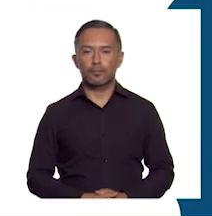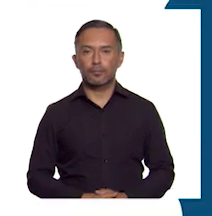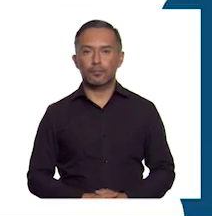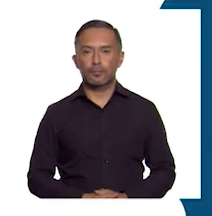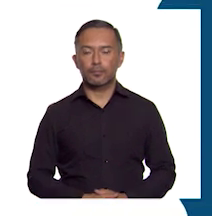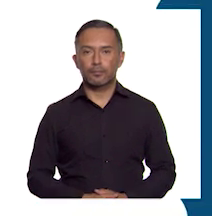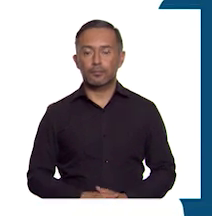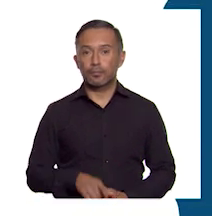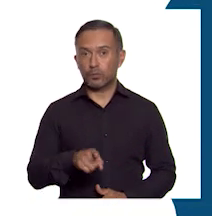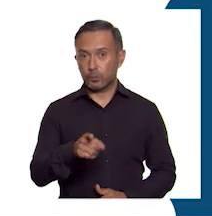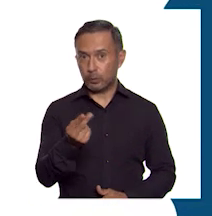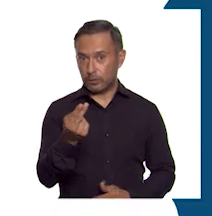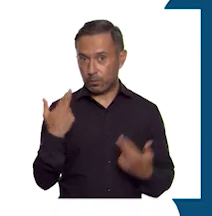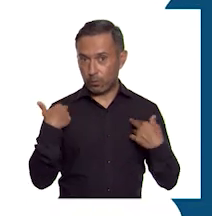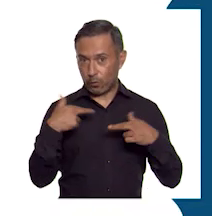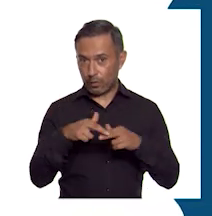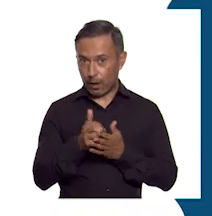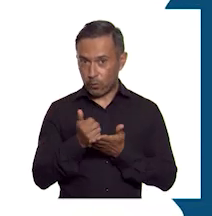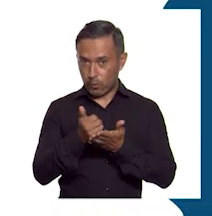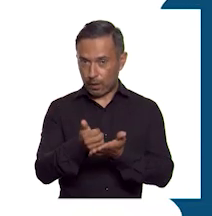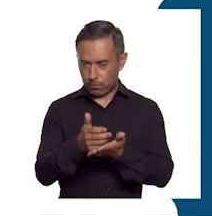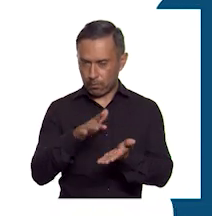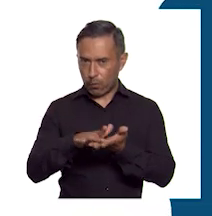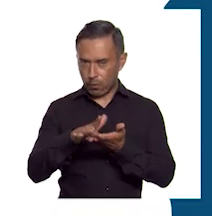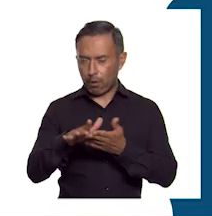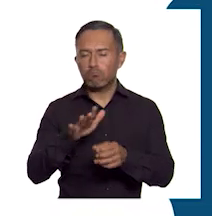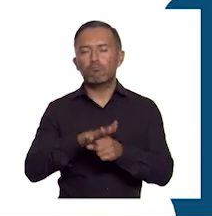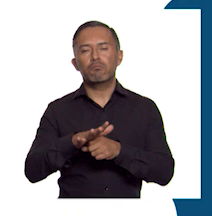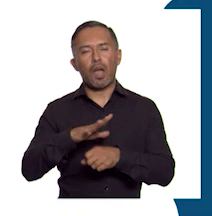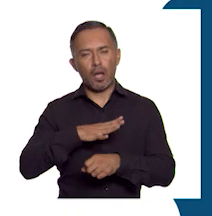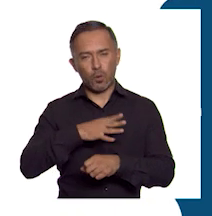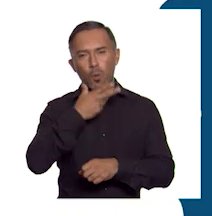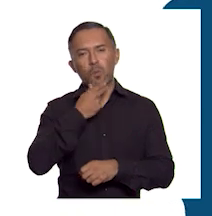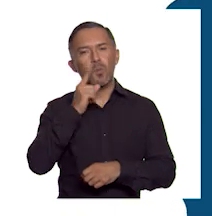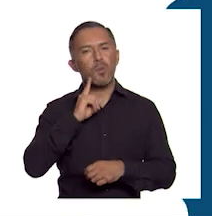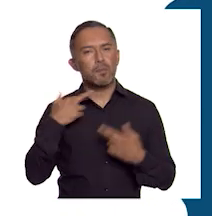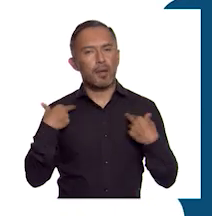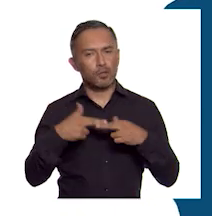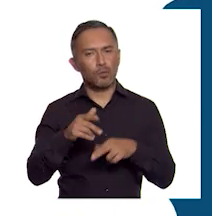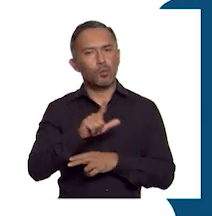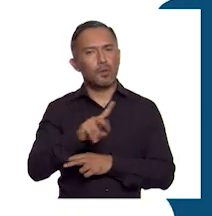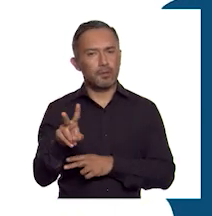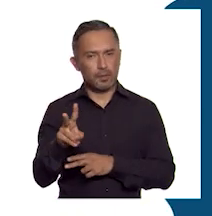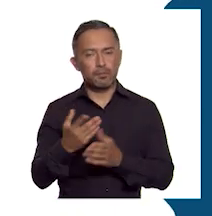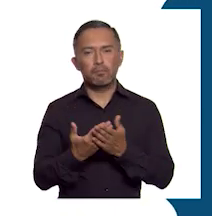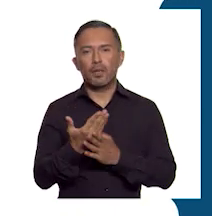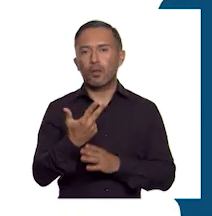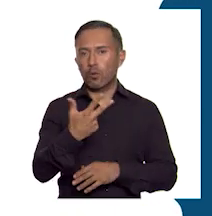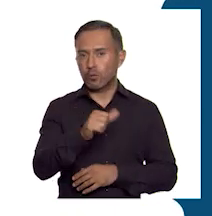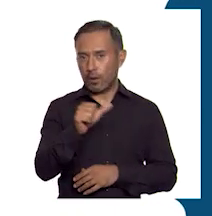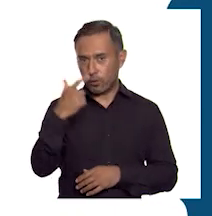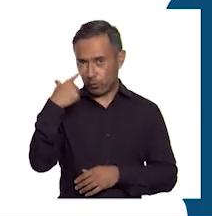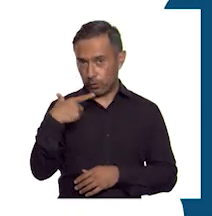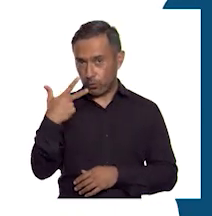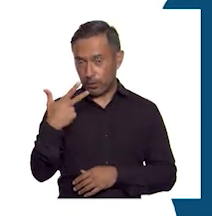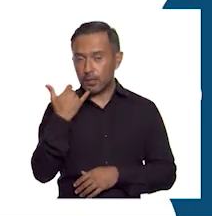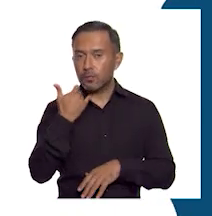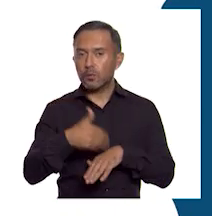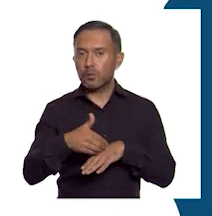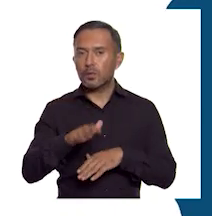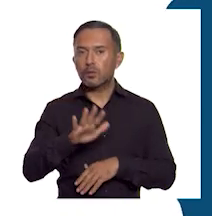Para apoyo pedagógico, hay maestras y maestros de lunes a viernes de 8 a 20 horas en el teléfono